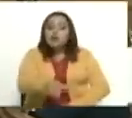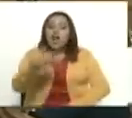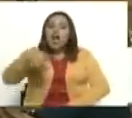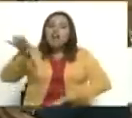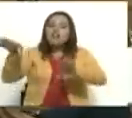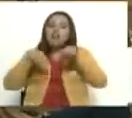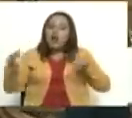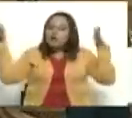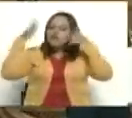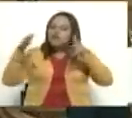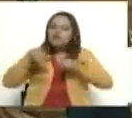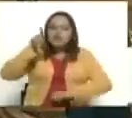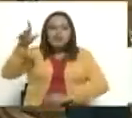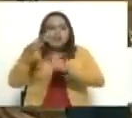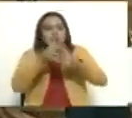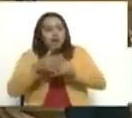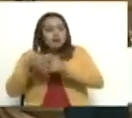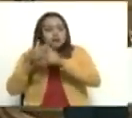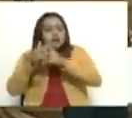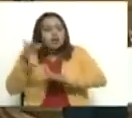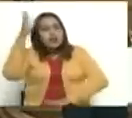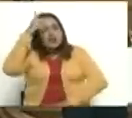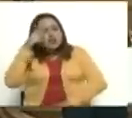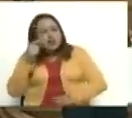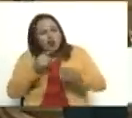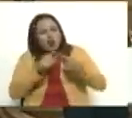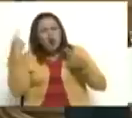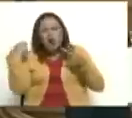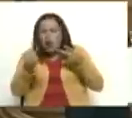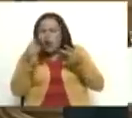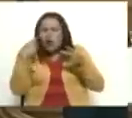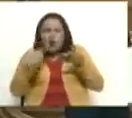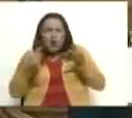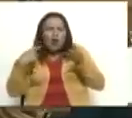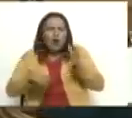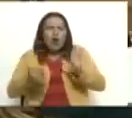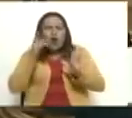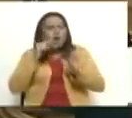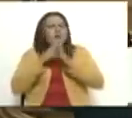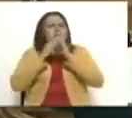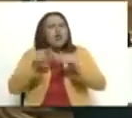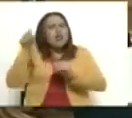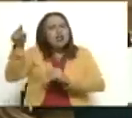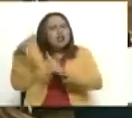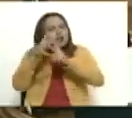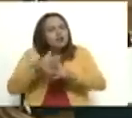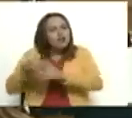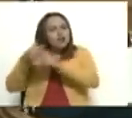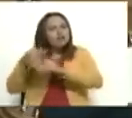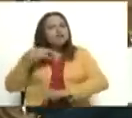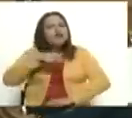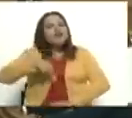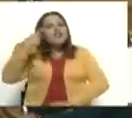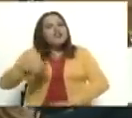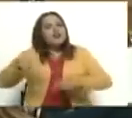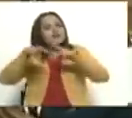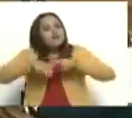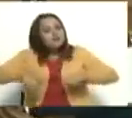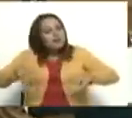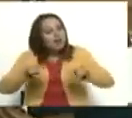aquí. De Donald Trump, de Bolton, de Spert, de Rubio, de Story. Eso es lo que tenemos que investigar